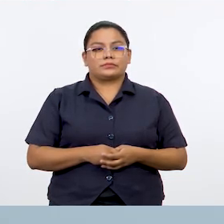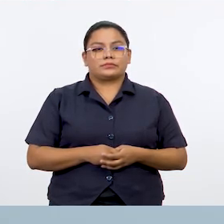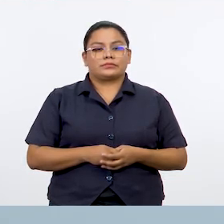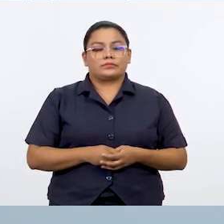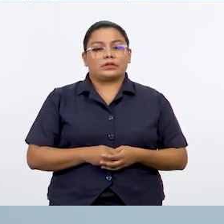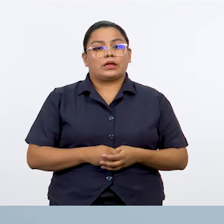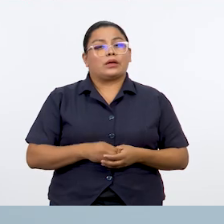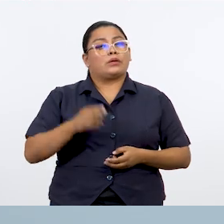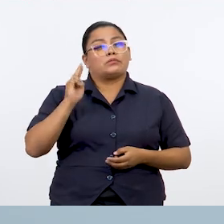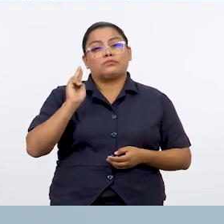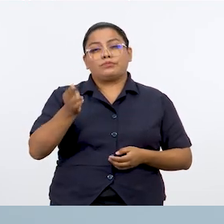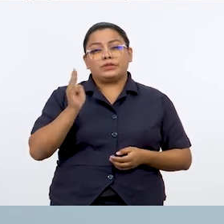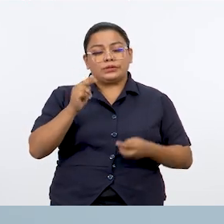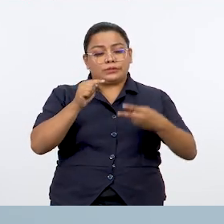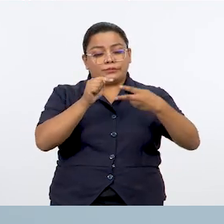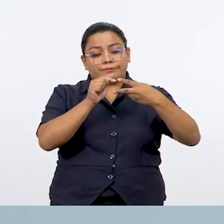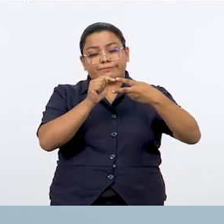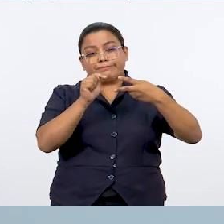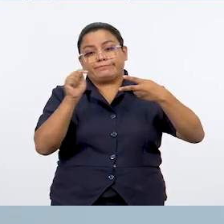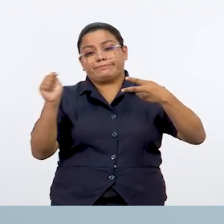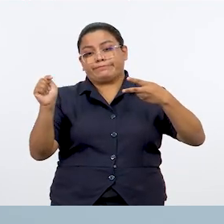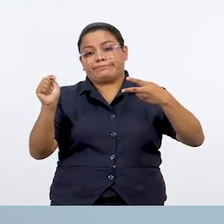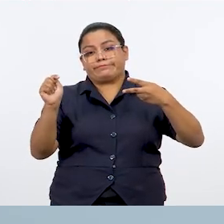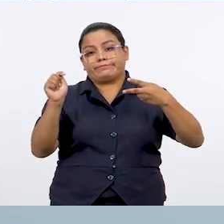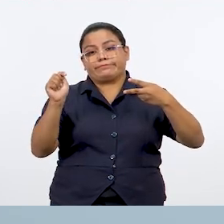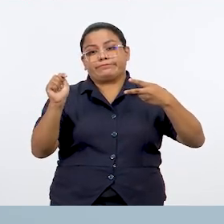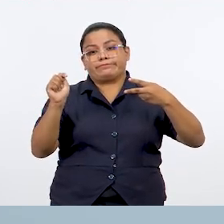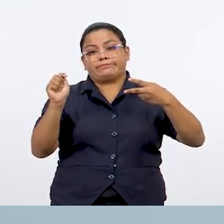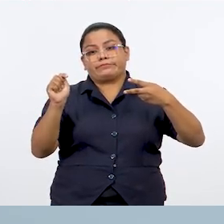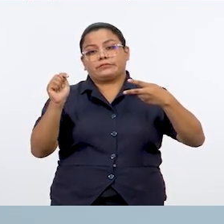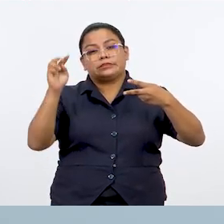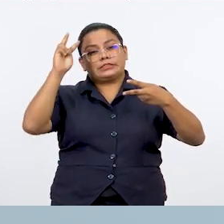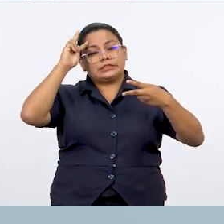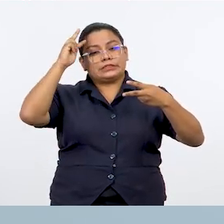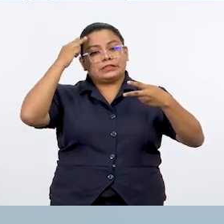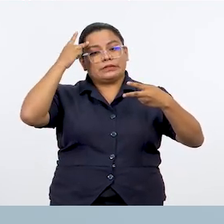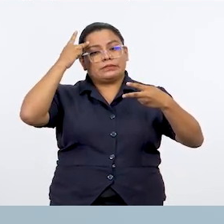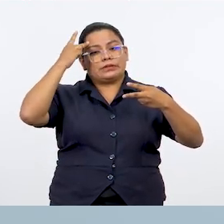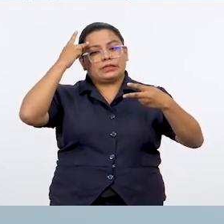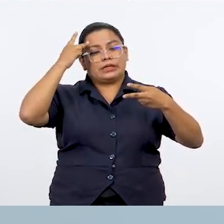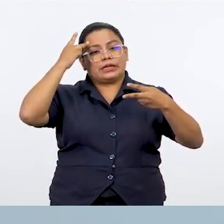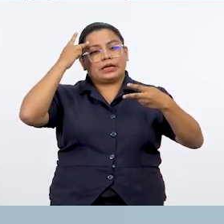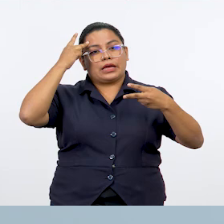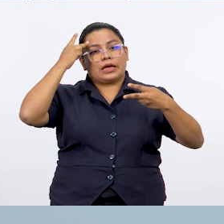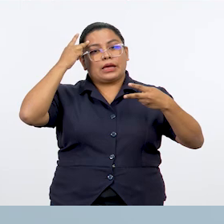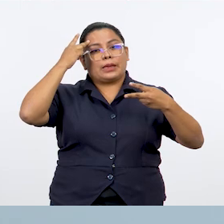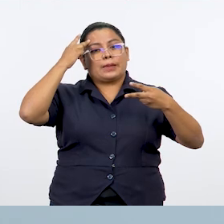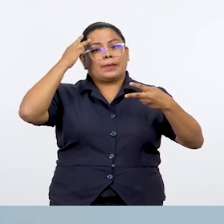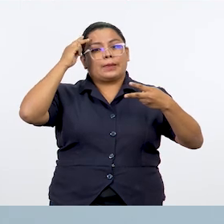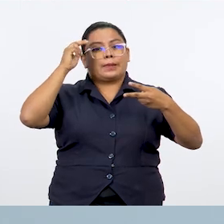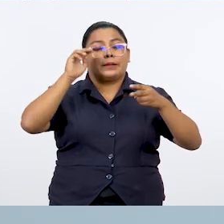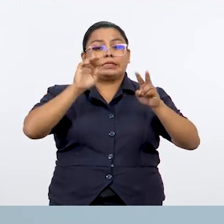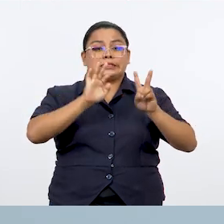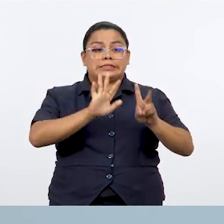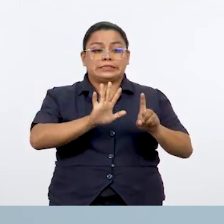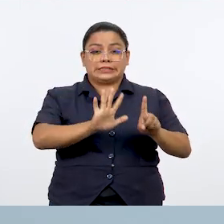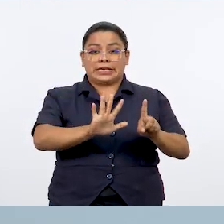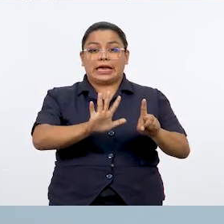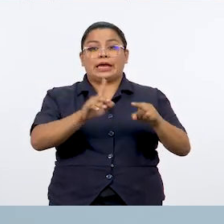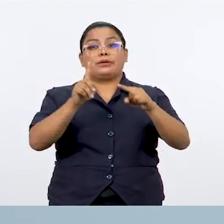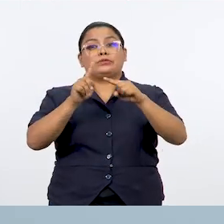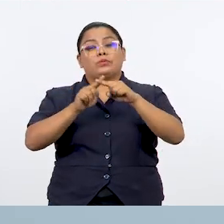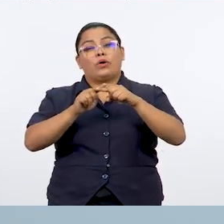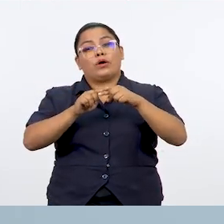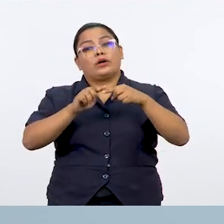Y realizamos lo mismo para la segunda recta. Es decir, que si en la primera hemos multiplicado por 3, en la segunda